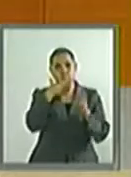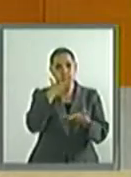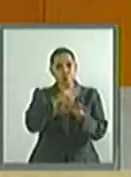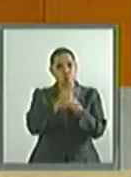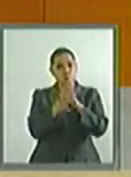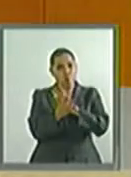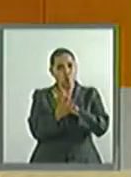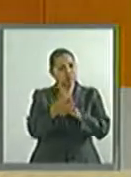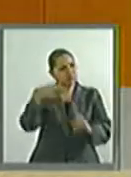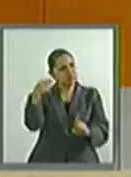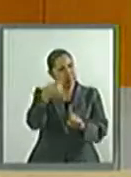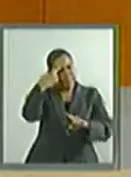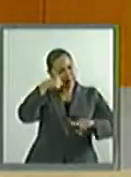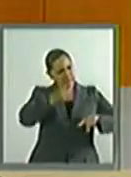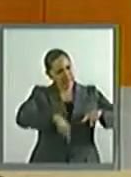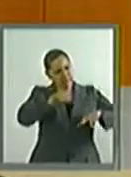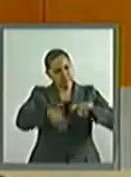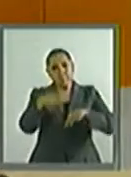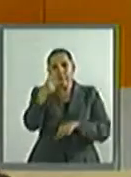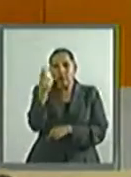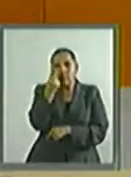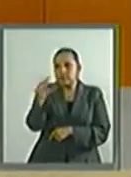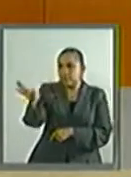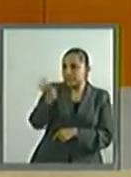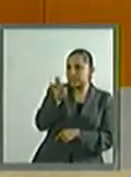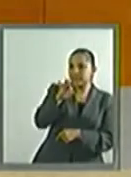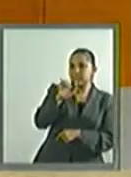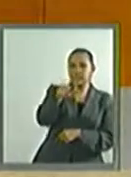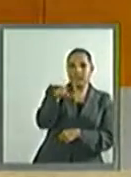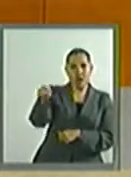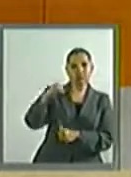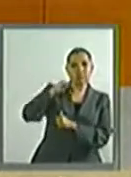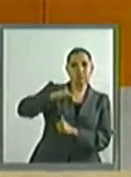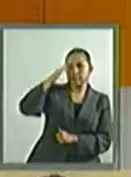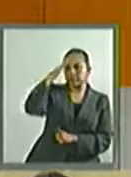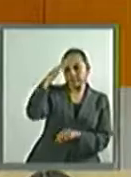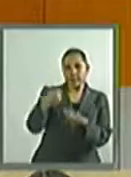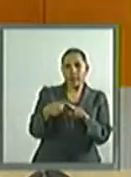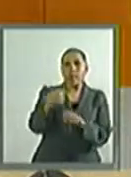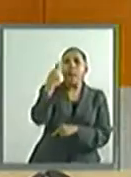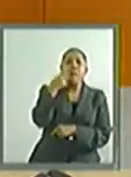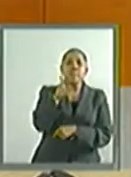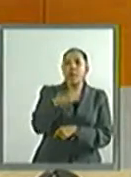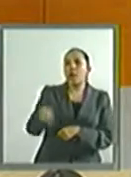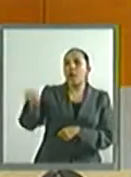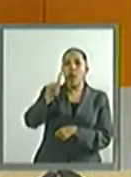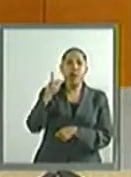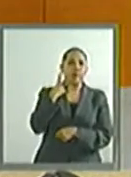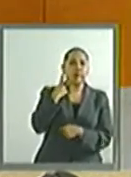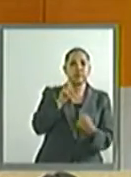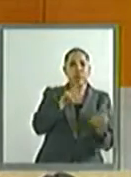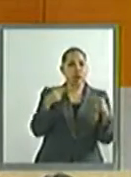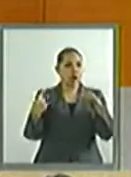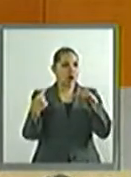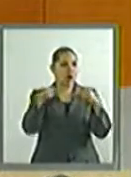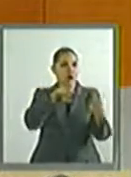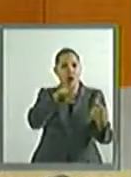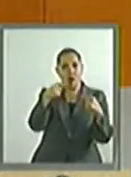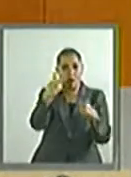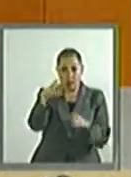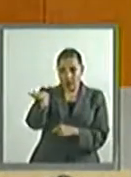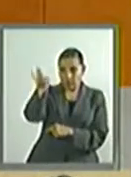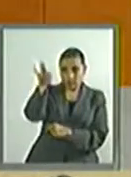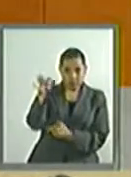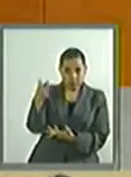su obligación de nombrarlo por cuestiones de carácter político. Esto es importante decirlo